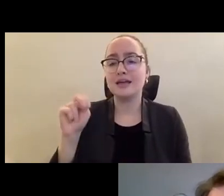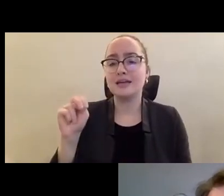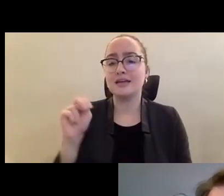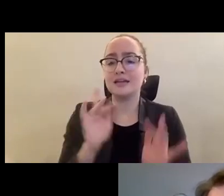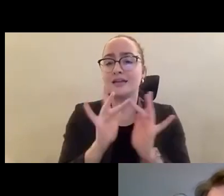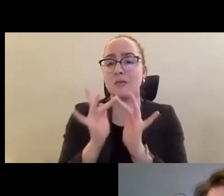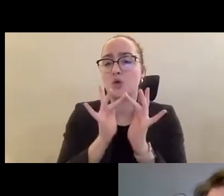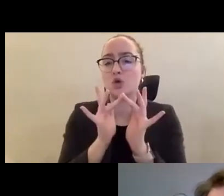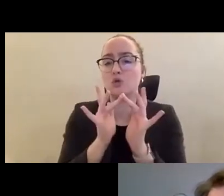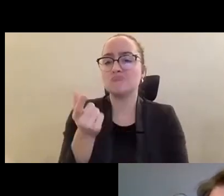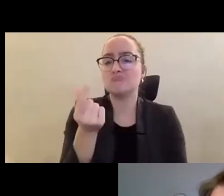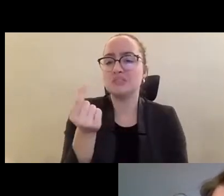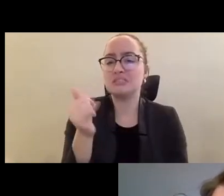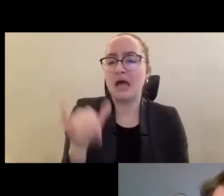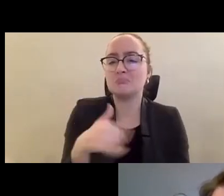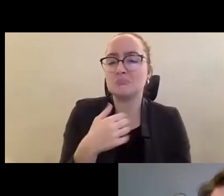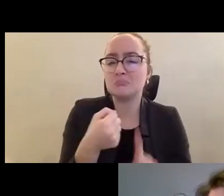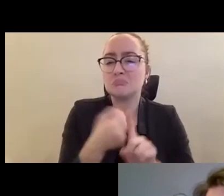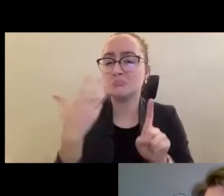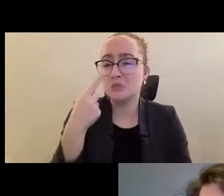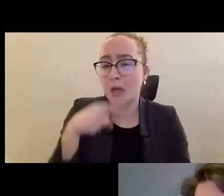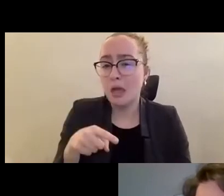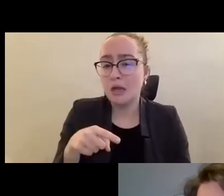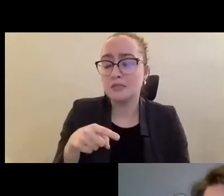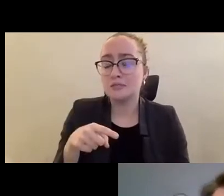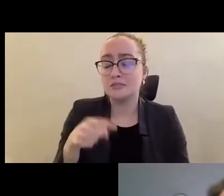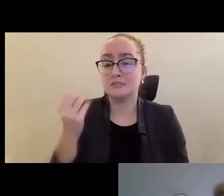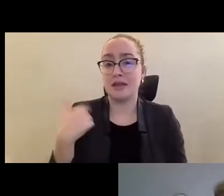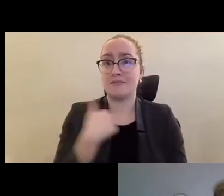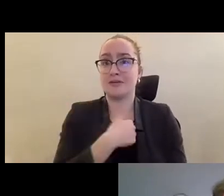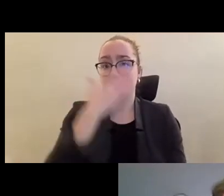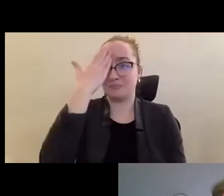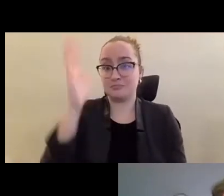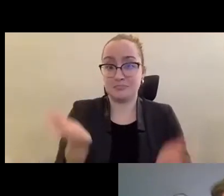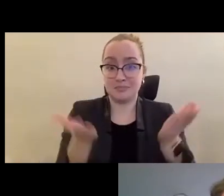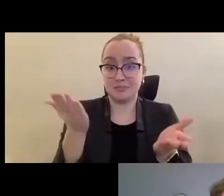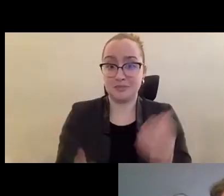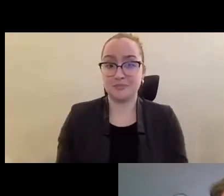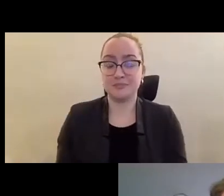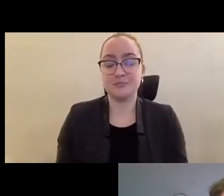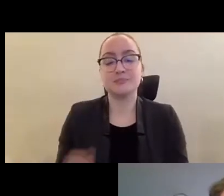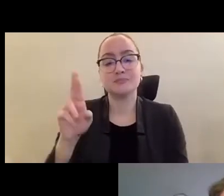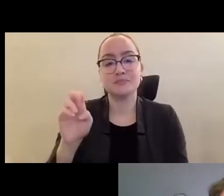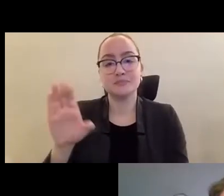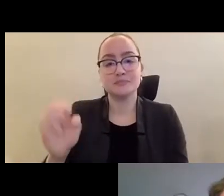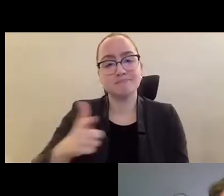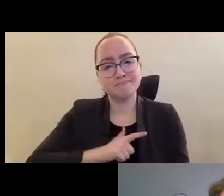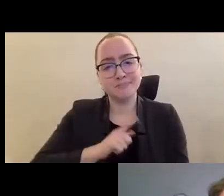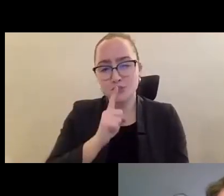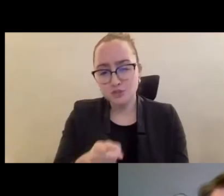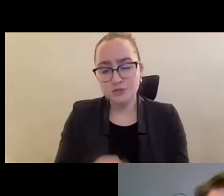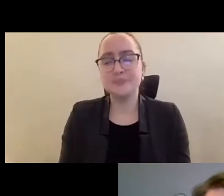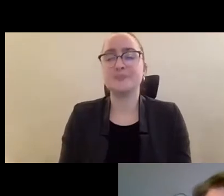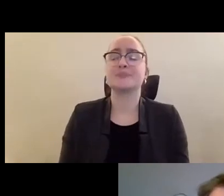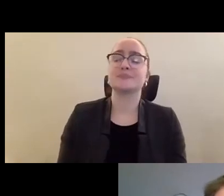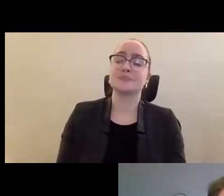puede decir en 1 o 2 minutos lo que es el Camp Network, porque muchos de nosotros no